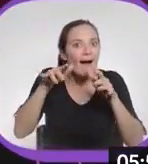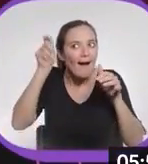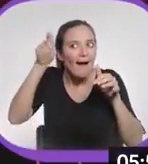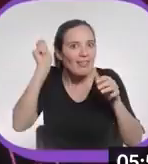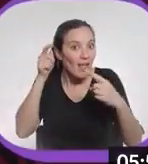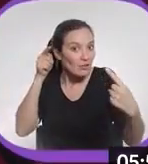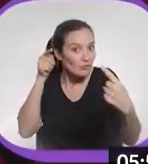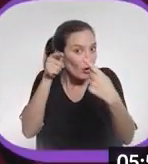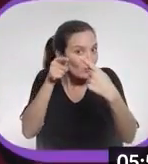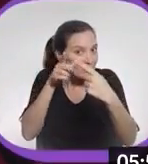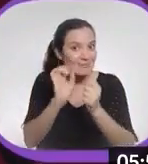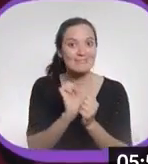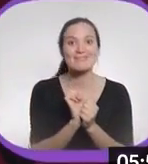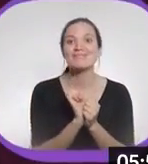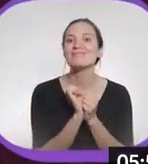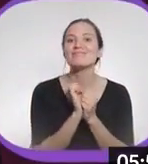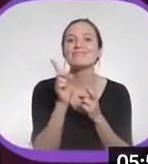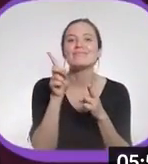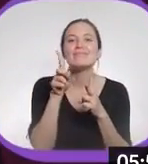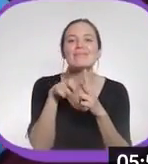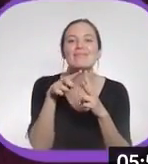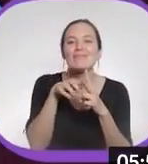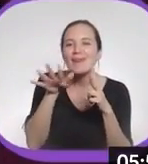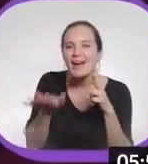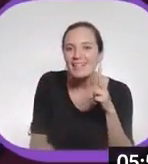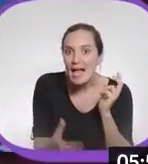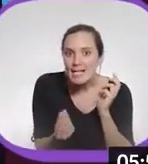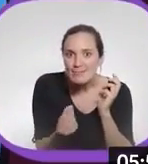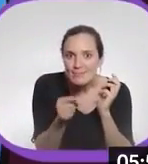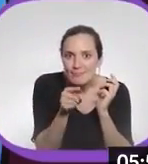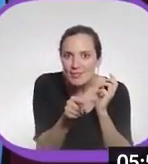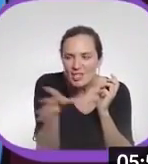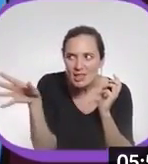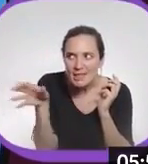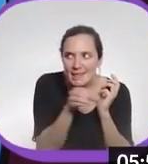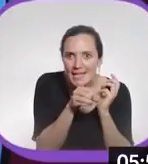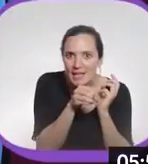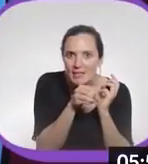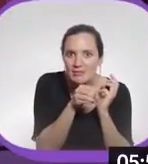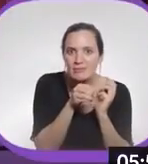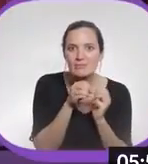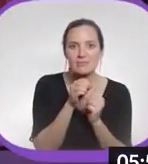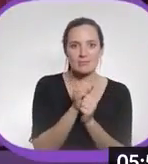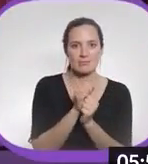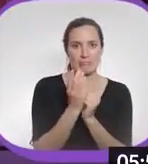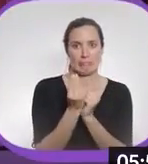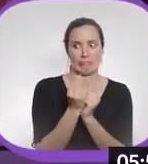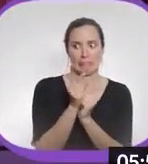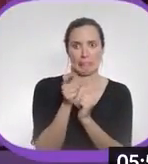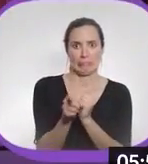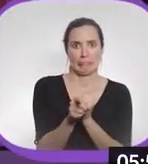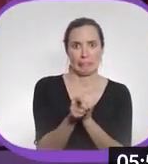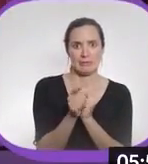Tu propia ahijada temible. ¡Tráiganla! No hay nadie más temible que Fup. Te asignamos